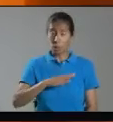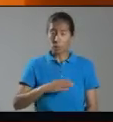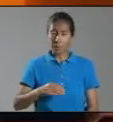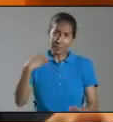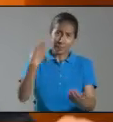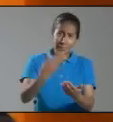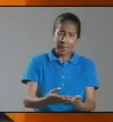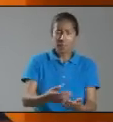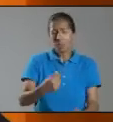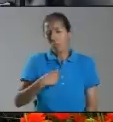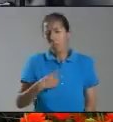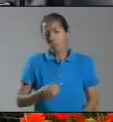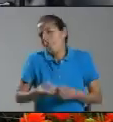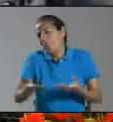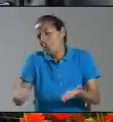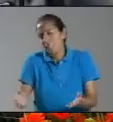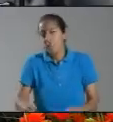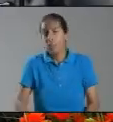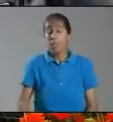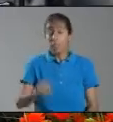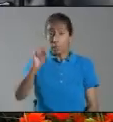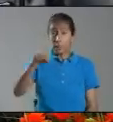llorar, pues voy a llorar.